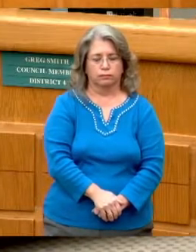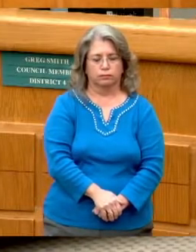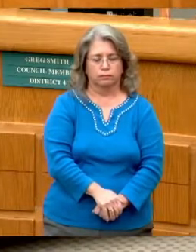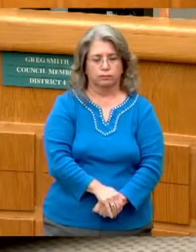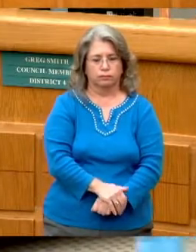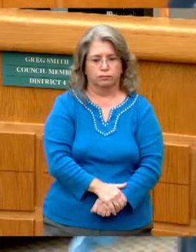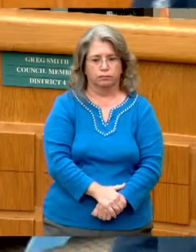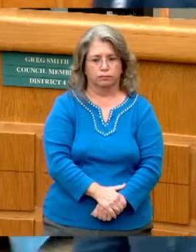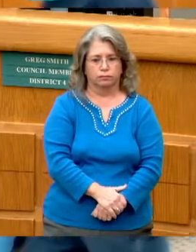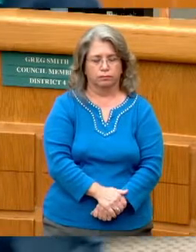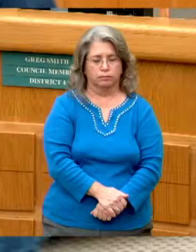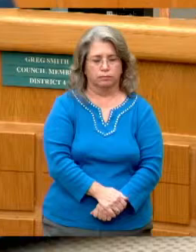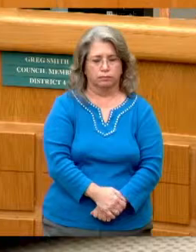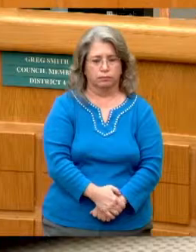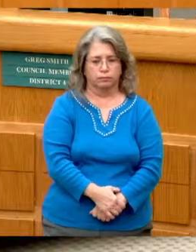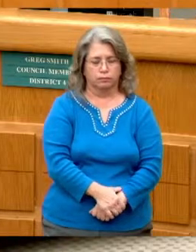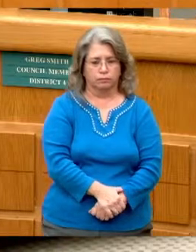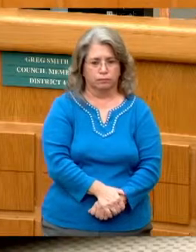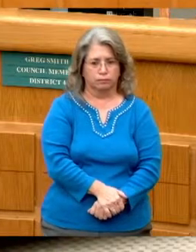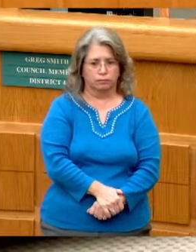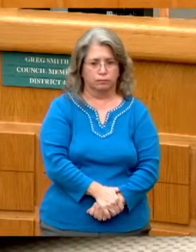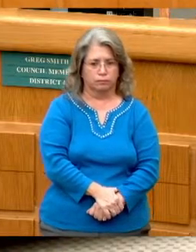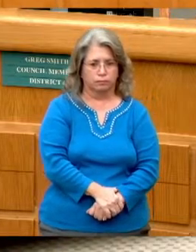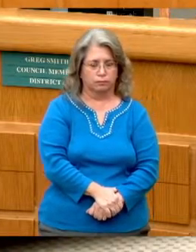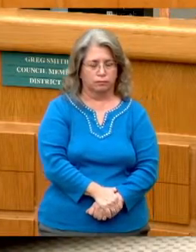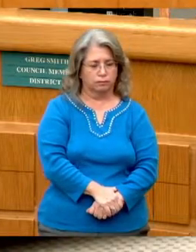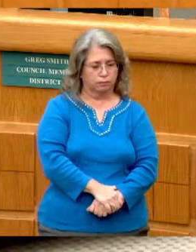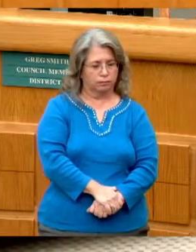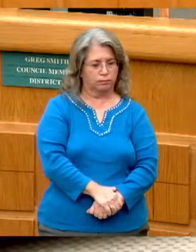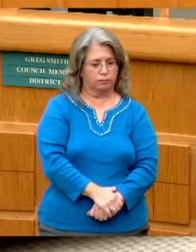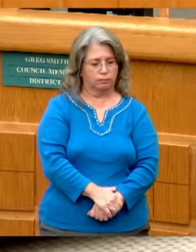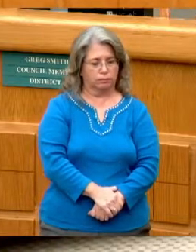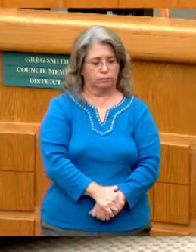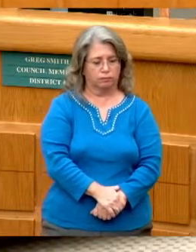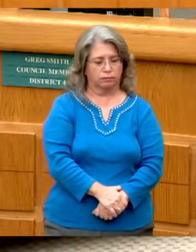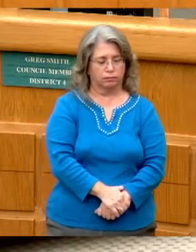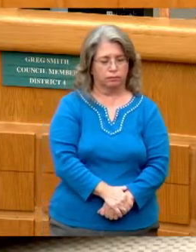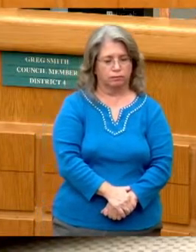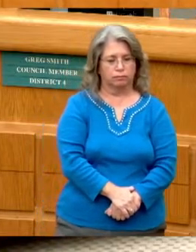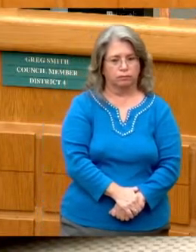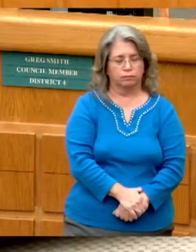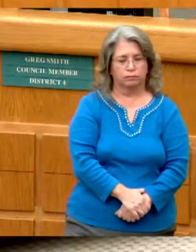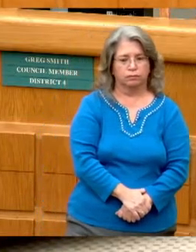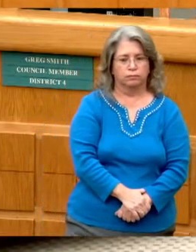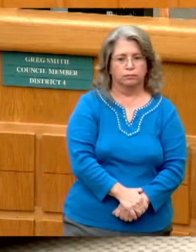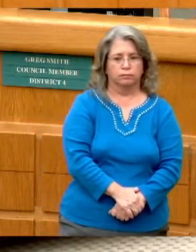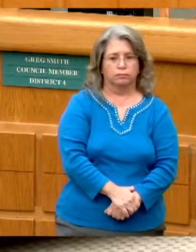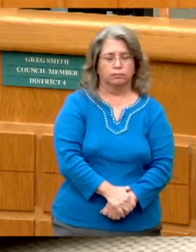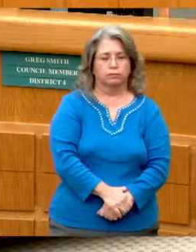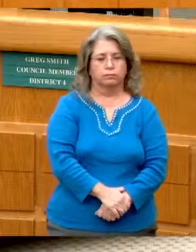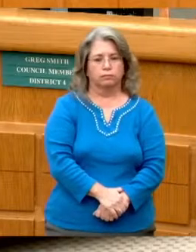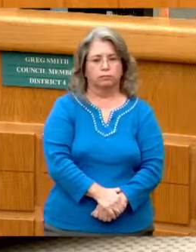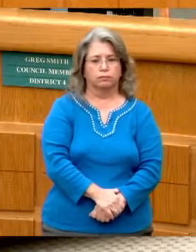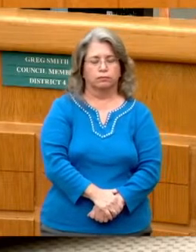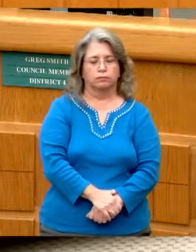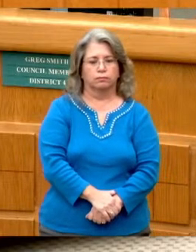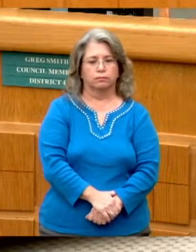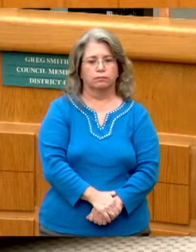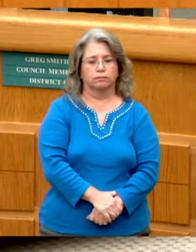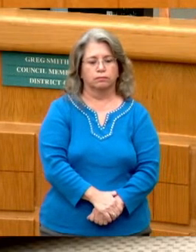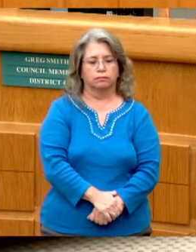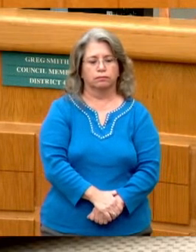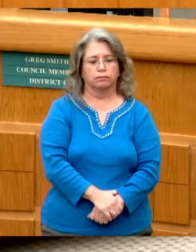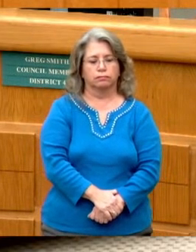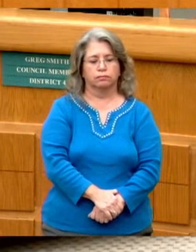el día de hoy al paciente que llegó del Reino Unido con la variante del coronavirus y su resultado fue